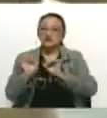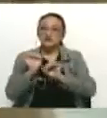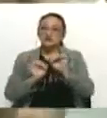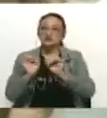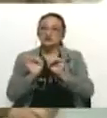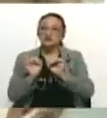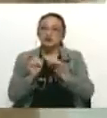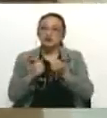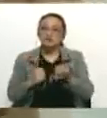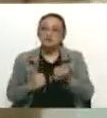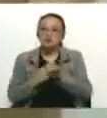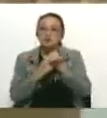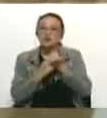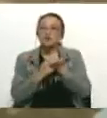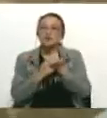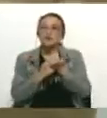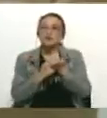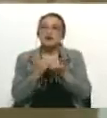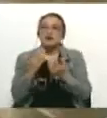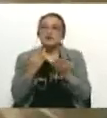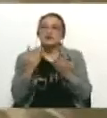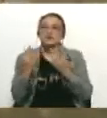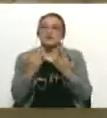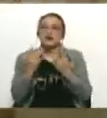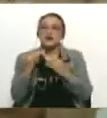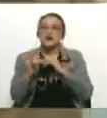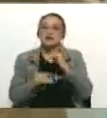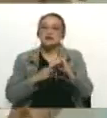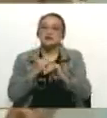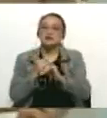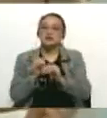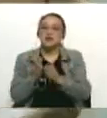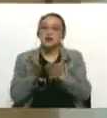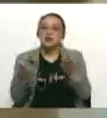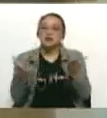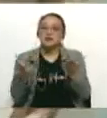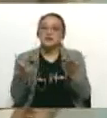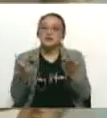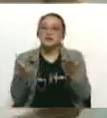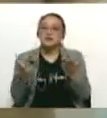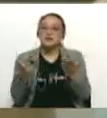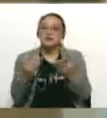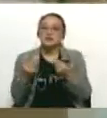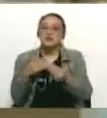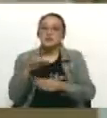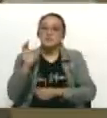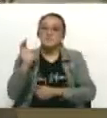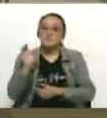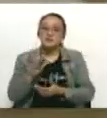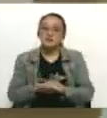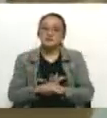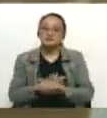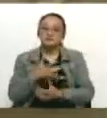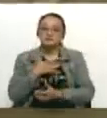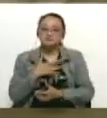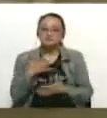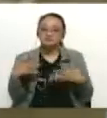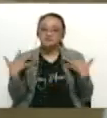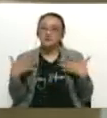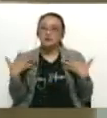e impulsador de estas ferias internacionales del libro que se han hecho en nuestro país. Estamos muy contentos